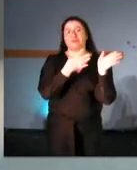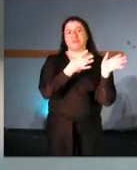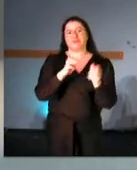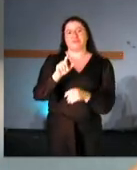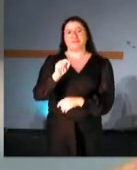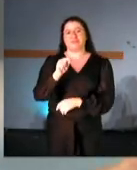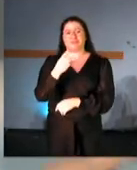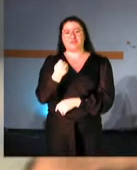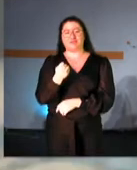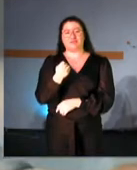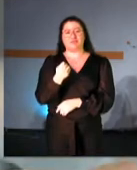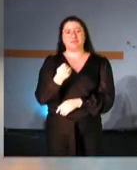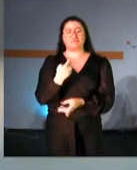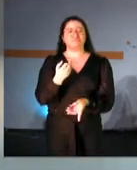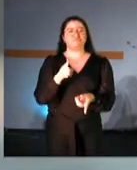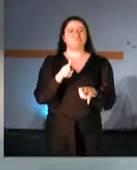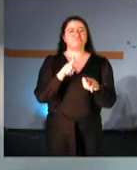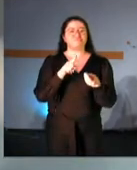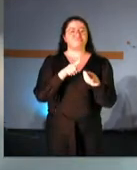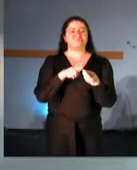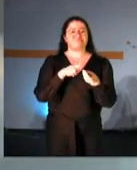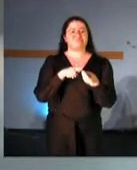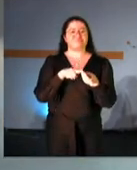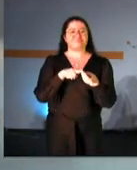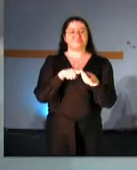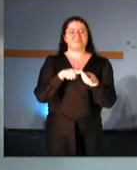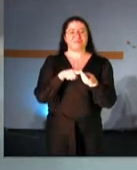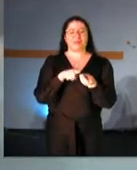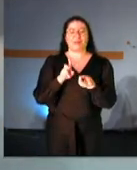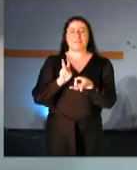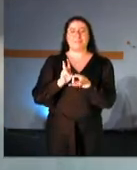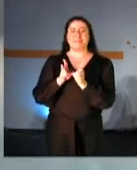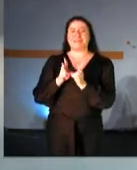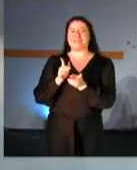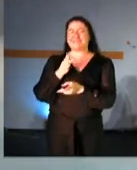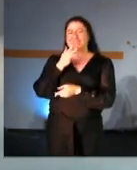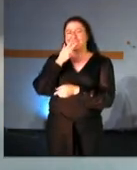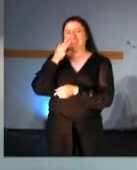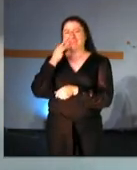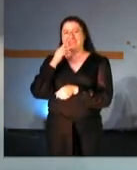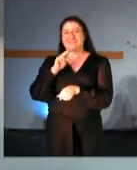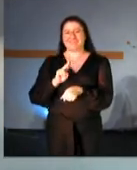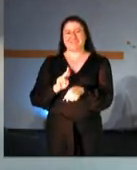1979 en nuestra casi vecina Nicaragua.